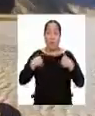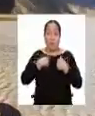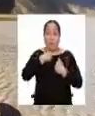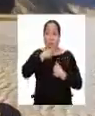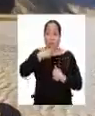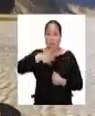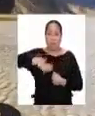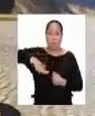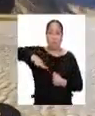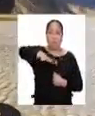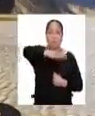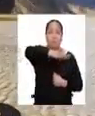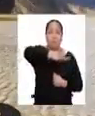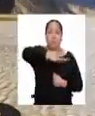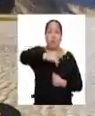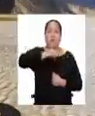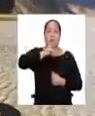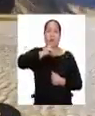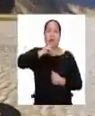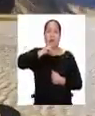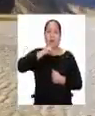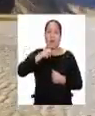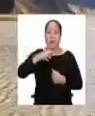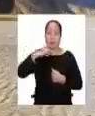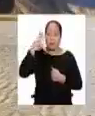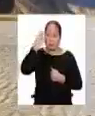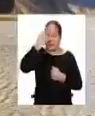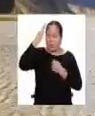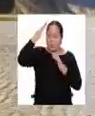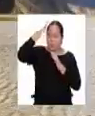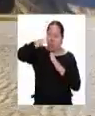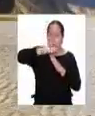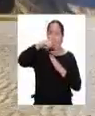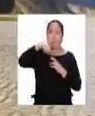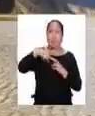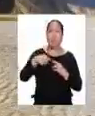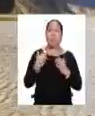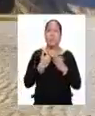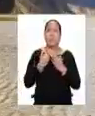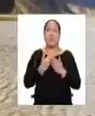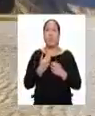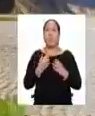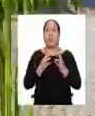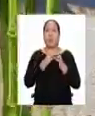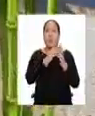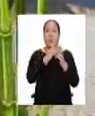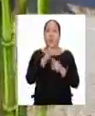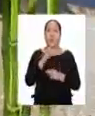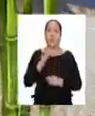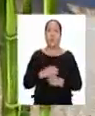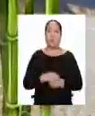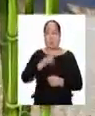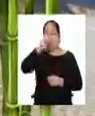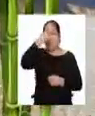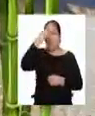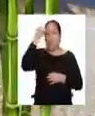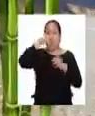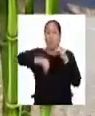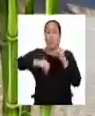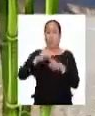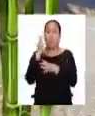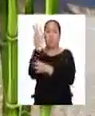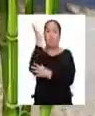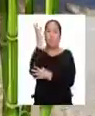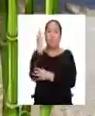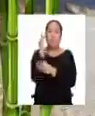falta de sombra en el río Brahmaputra de la India. Para él, la experiencia fue tan chocante que decidió plantar bambú para